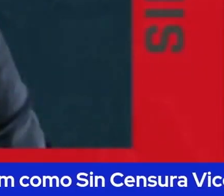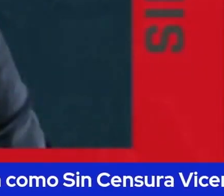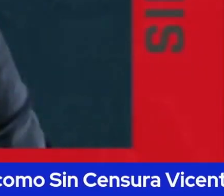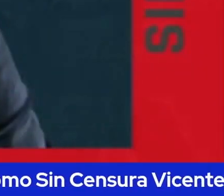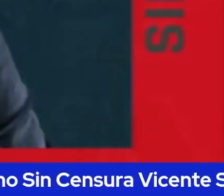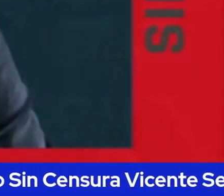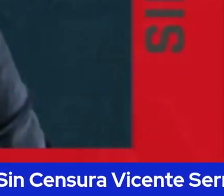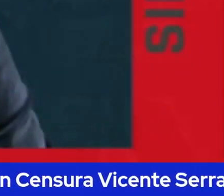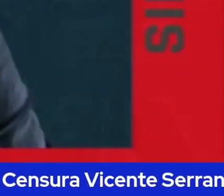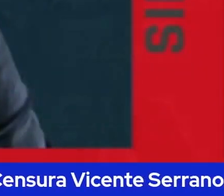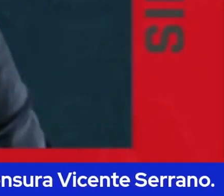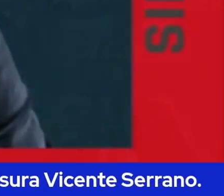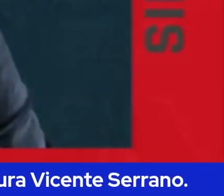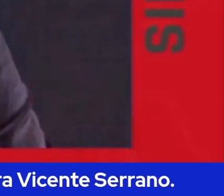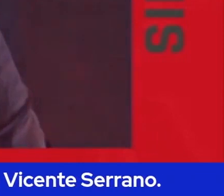uno,